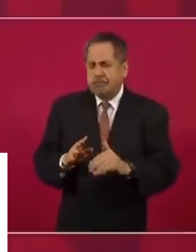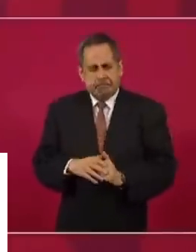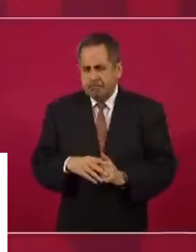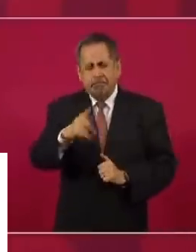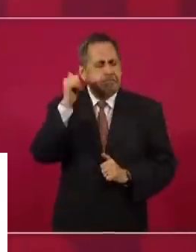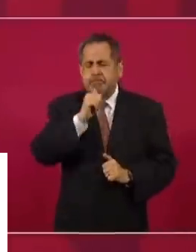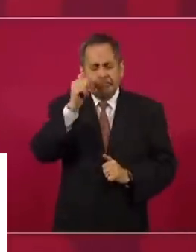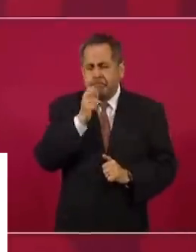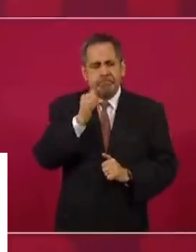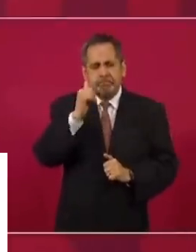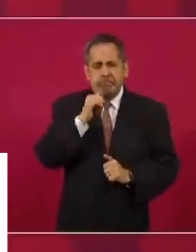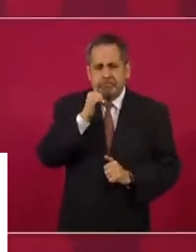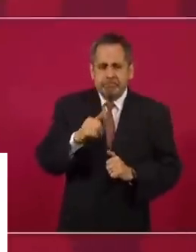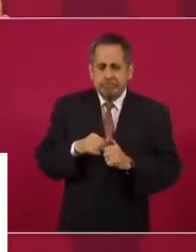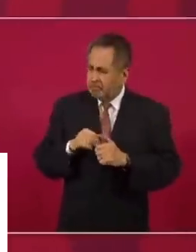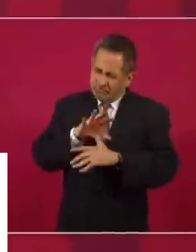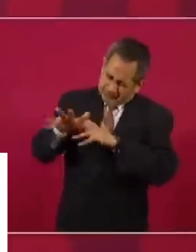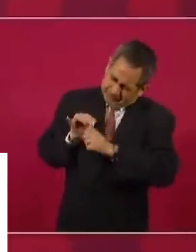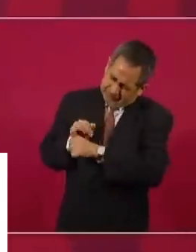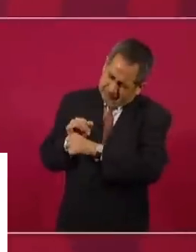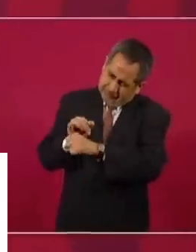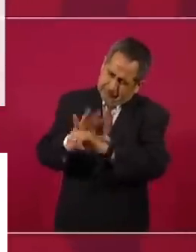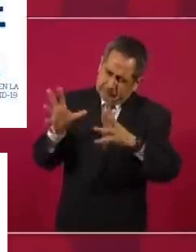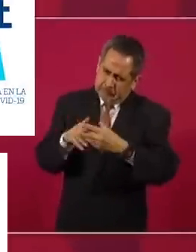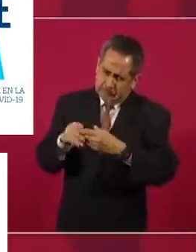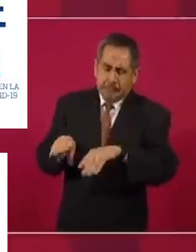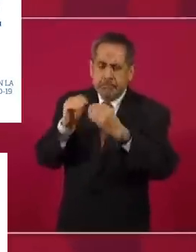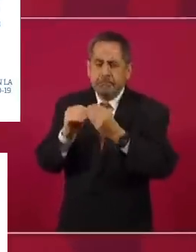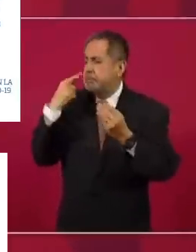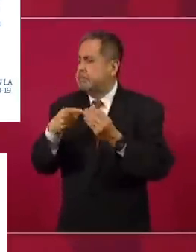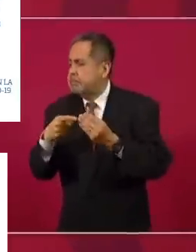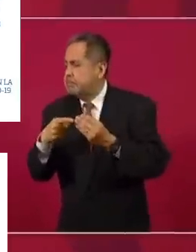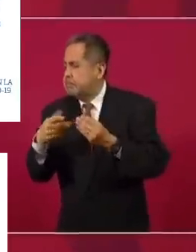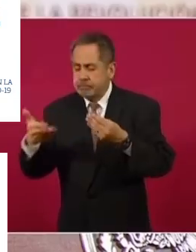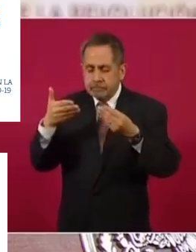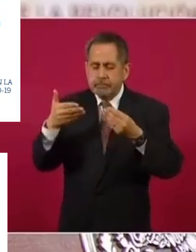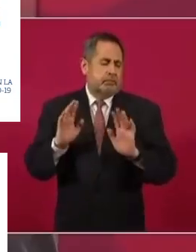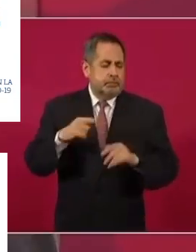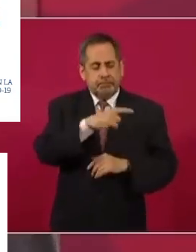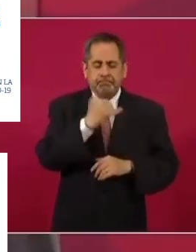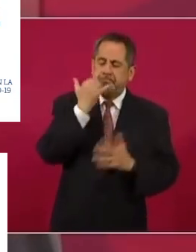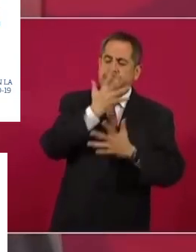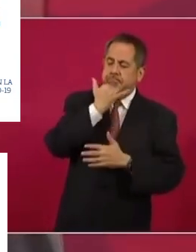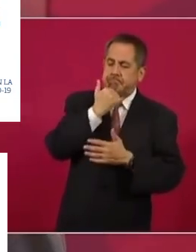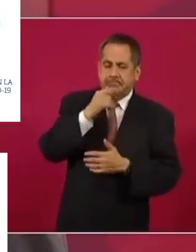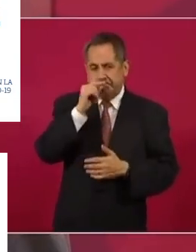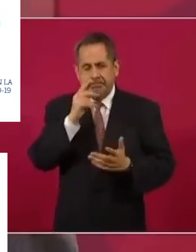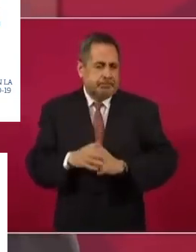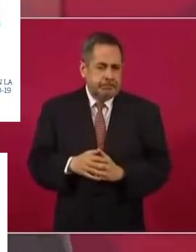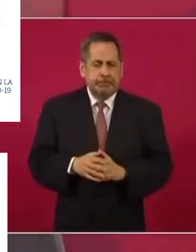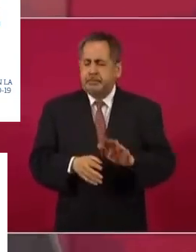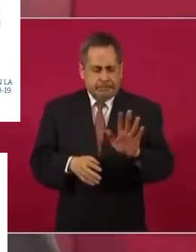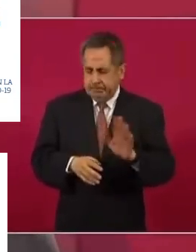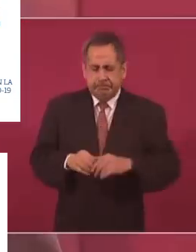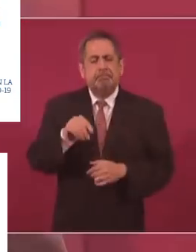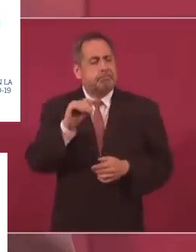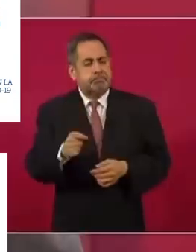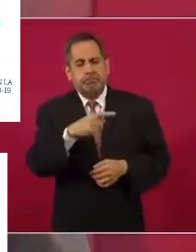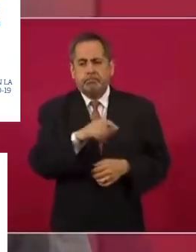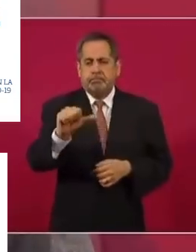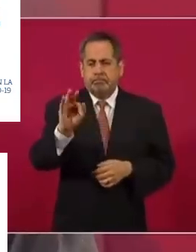siempre, se audita todo y se empieza a aclarar. Entonces, todavía eso